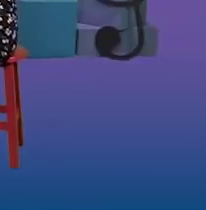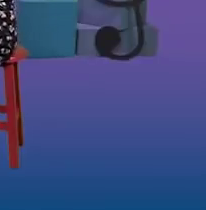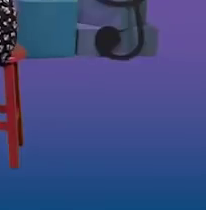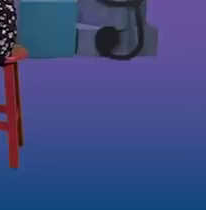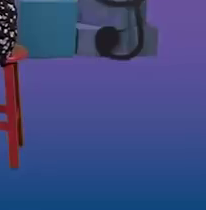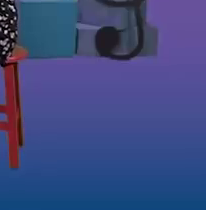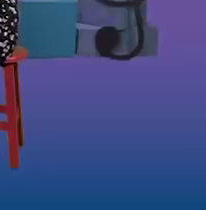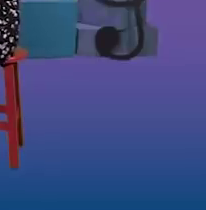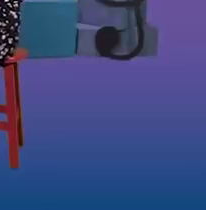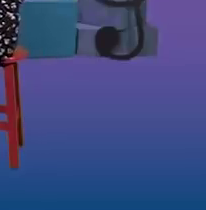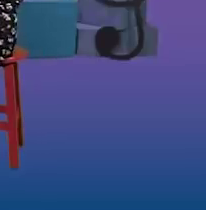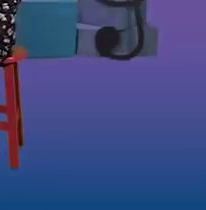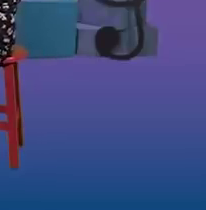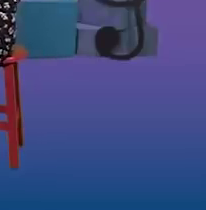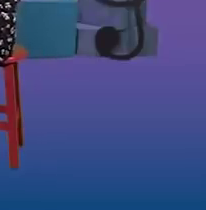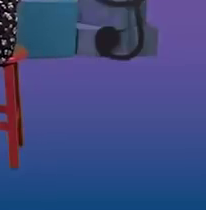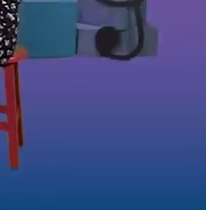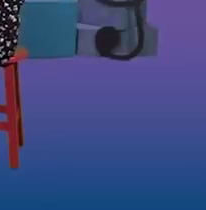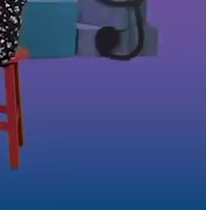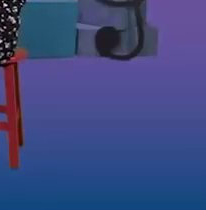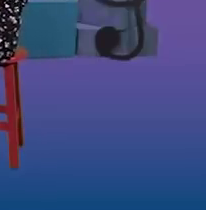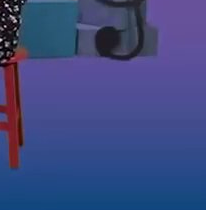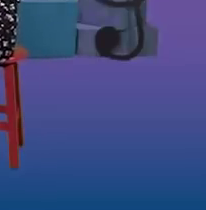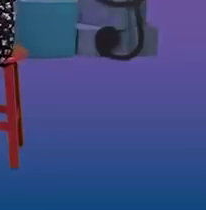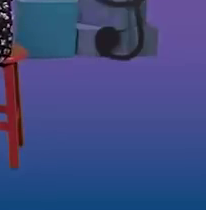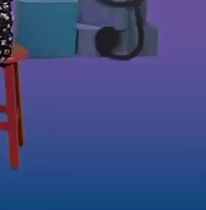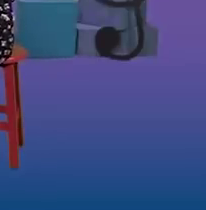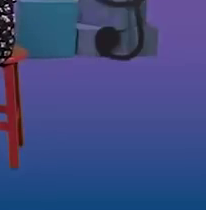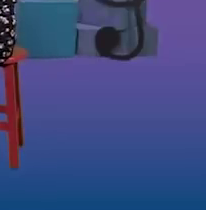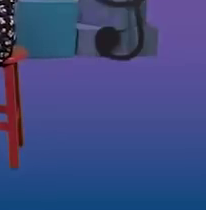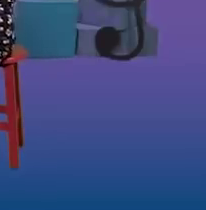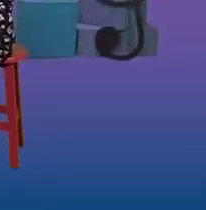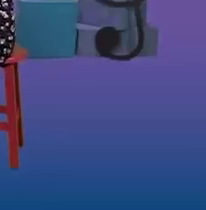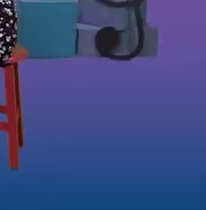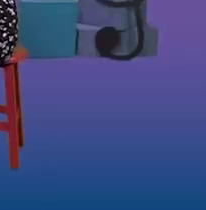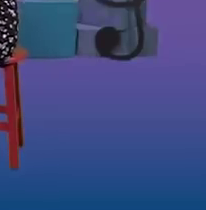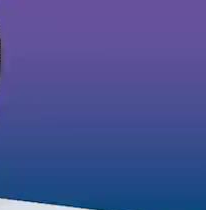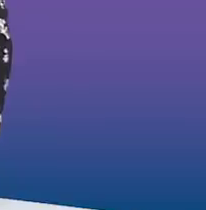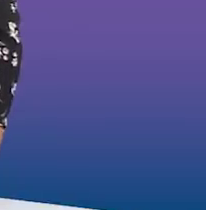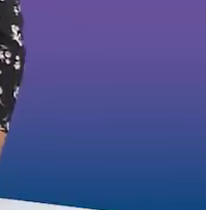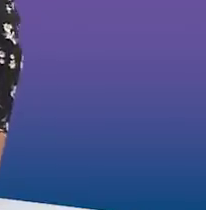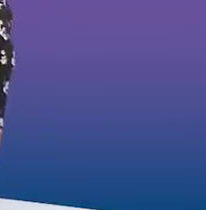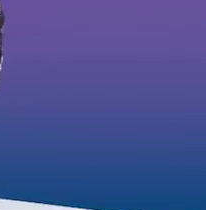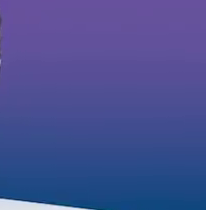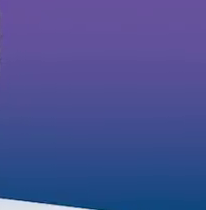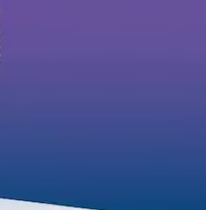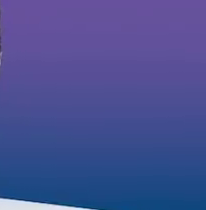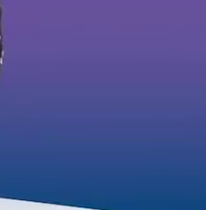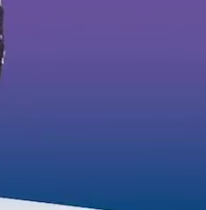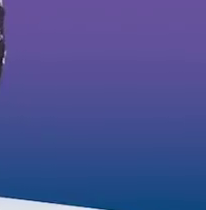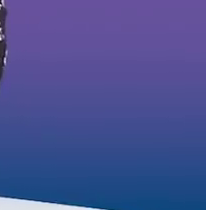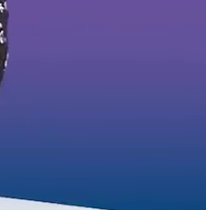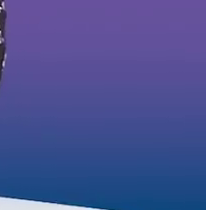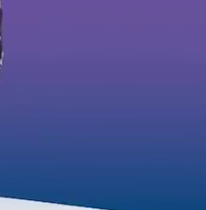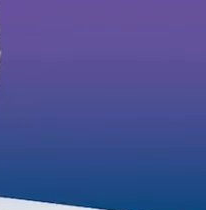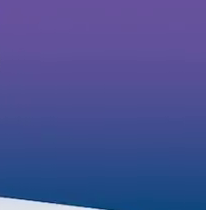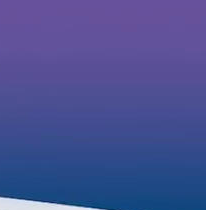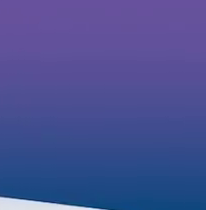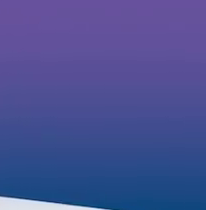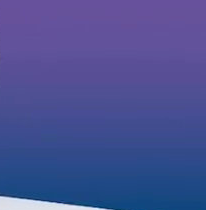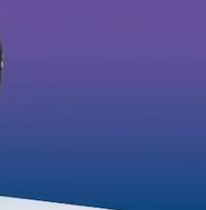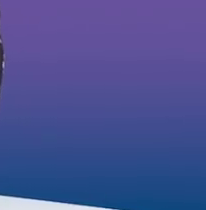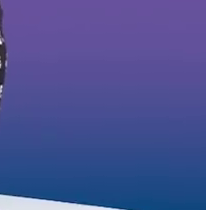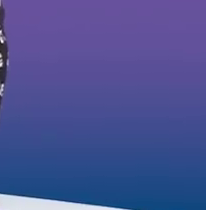Estuvo muy difícil. Para mí. Bueno, ahora, no, claro que puedes hacerlo súper bien. Sígueme, ahora vamos a hacerlo un poquito